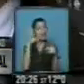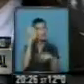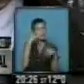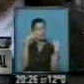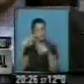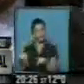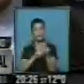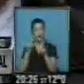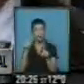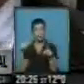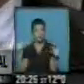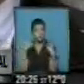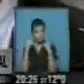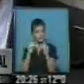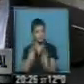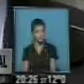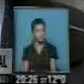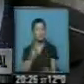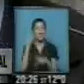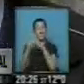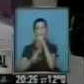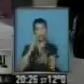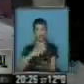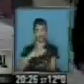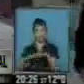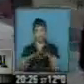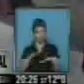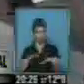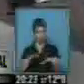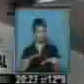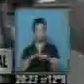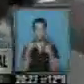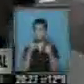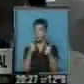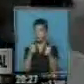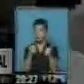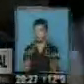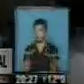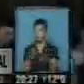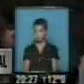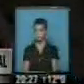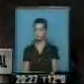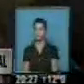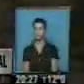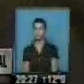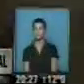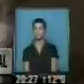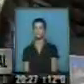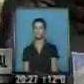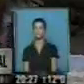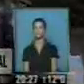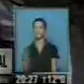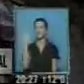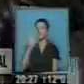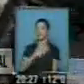escuchando críticas, explicando nuestras posiciones, y estamos muy entusiasmados. Bueno, hemos hecho una campaña de